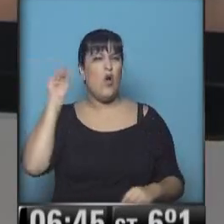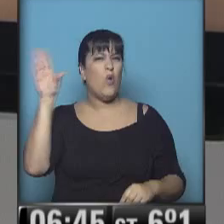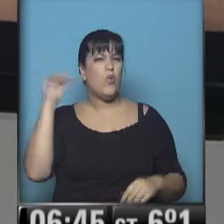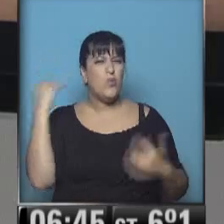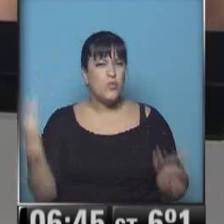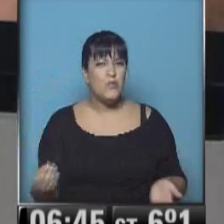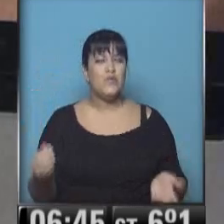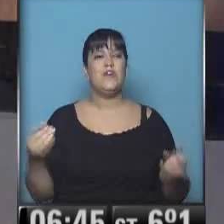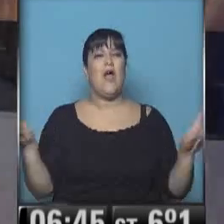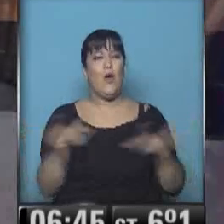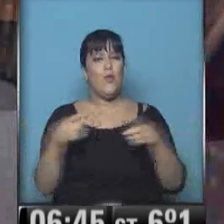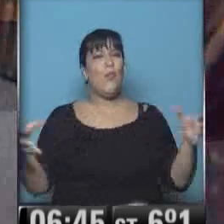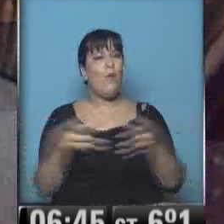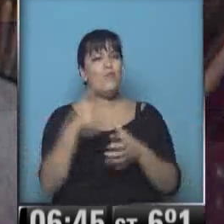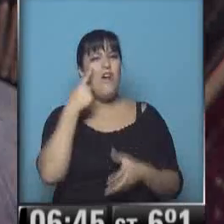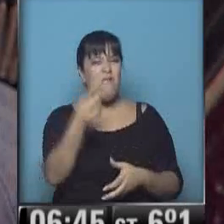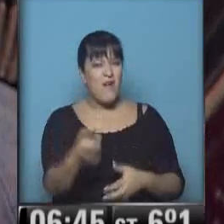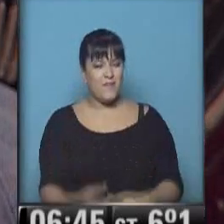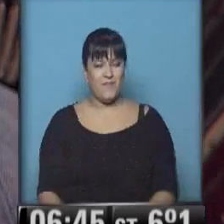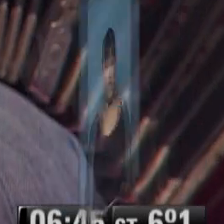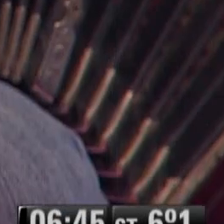cajú? ¿Vamos a verlo?